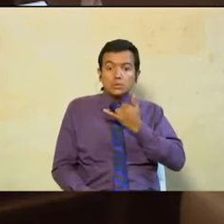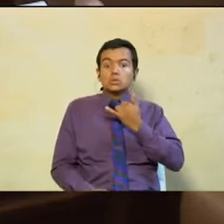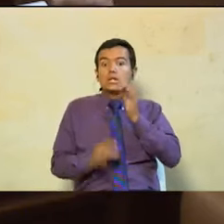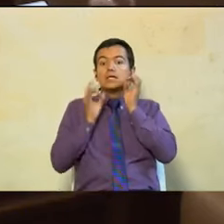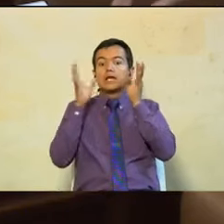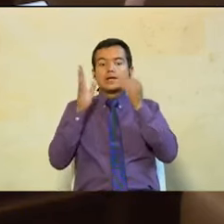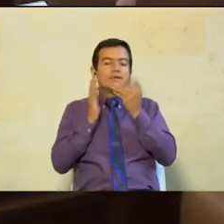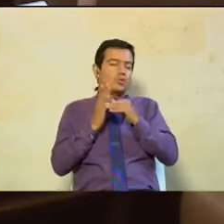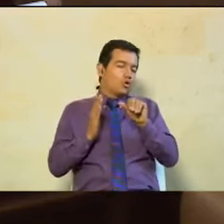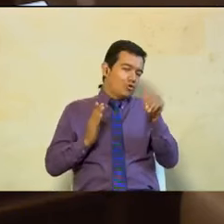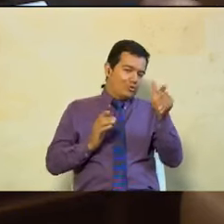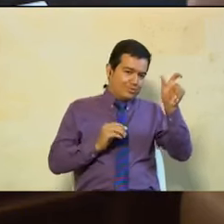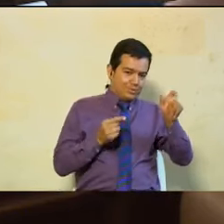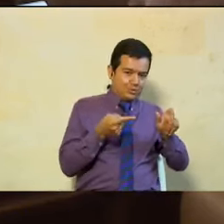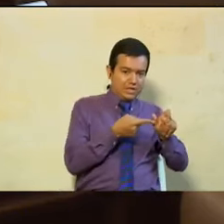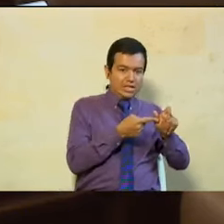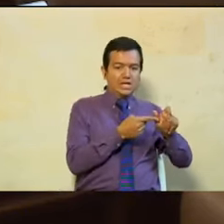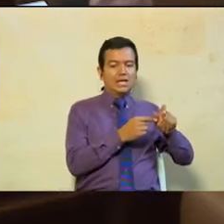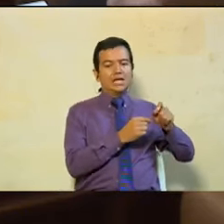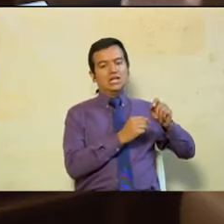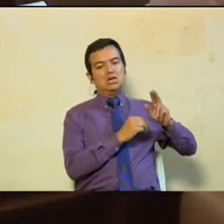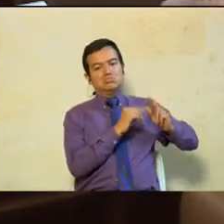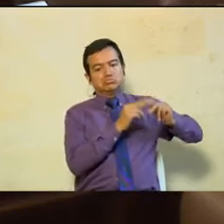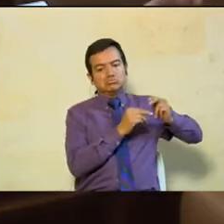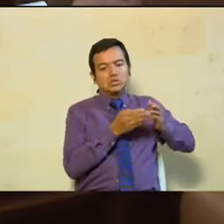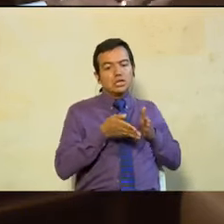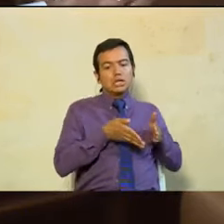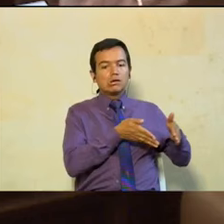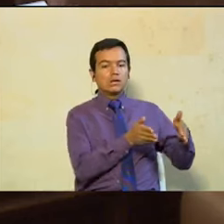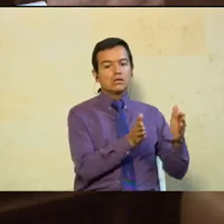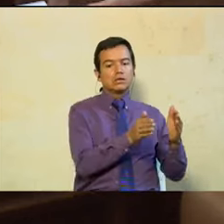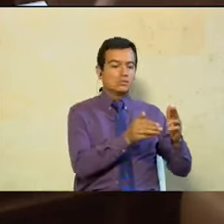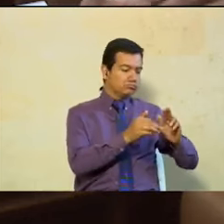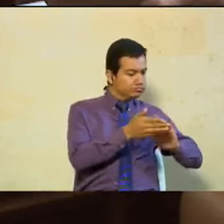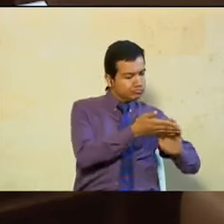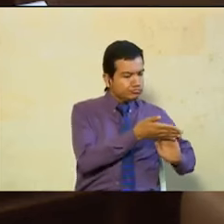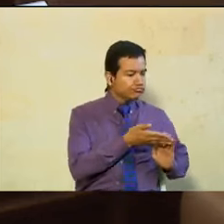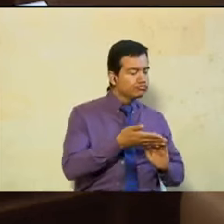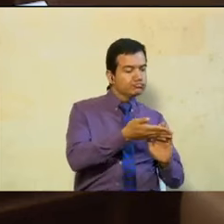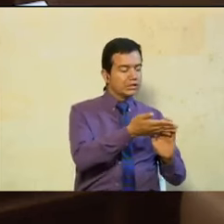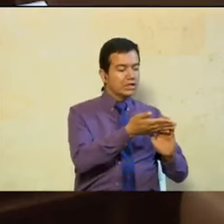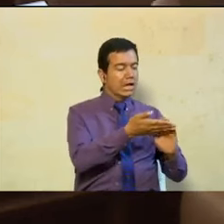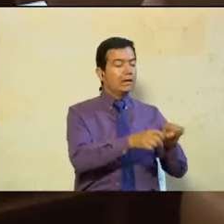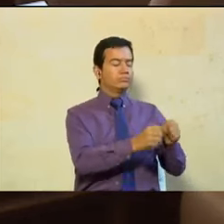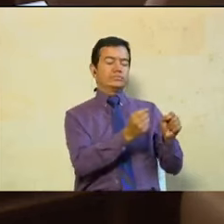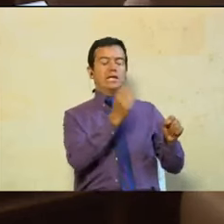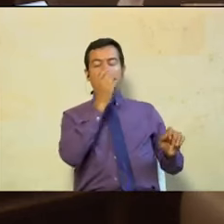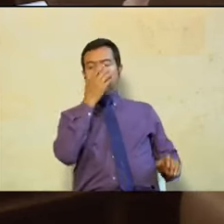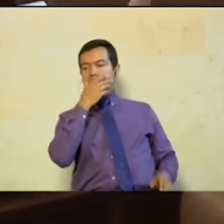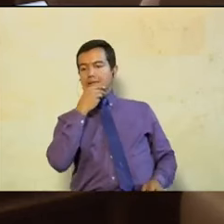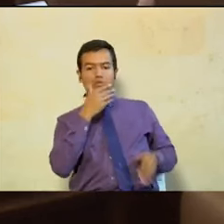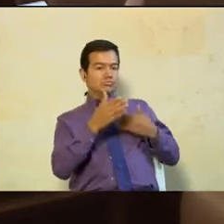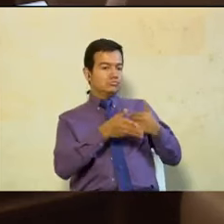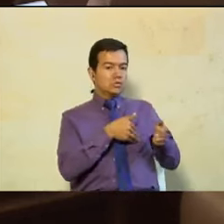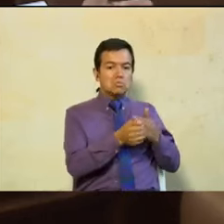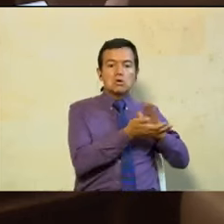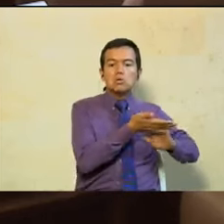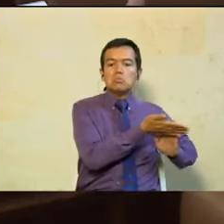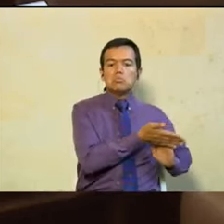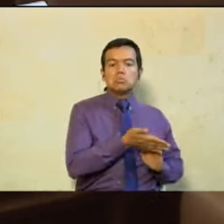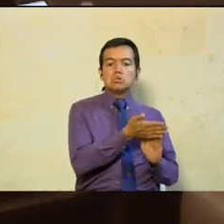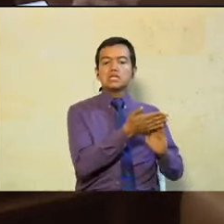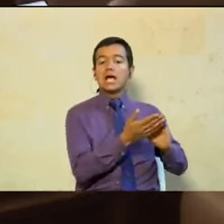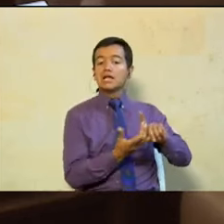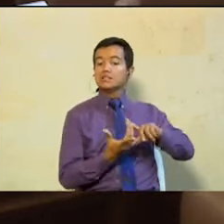eh hace una vía se le daña la vía pues se la arregla y no pasó nada pero en los temas de